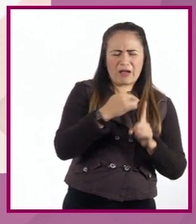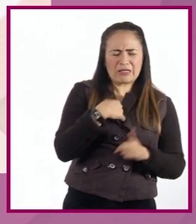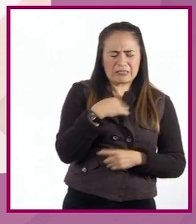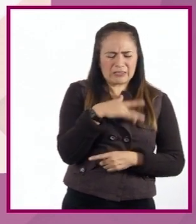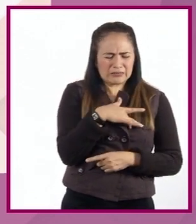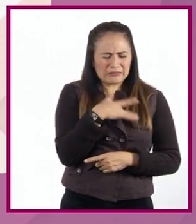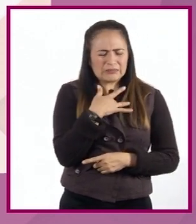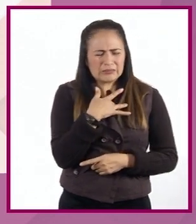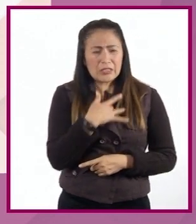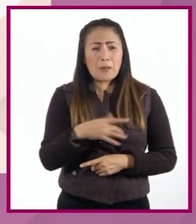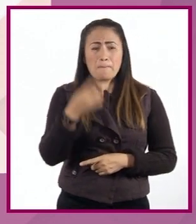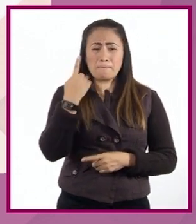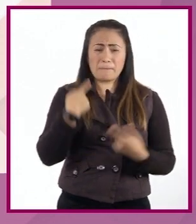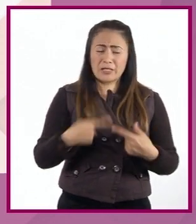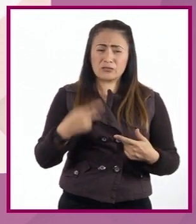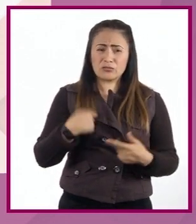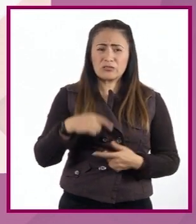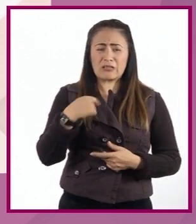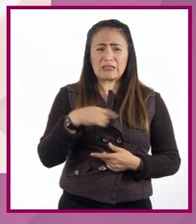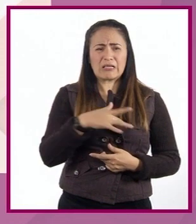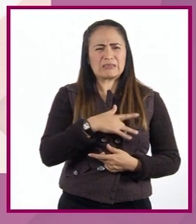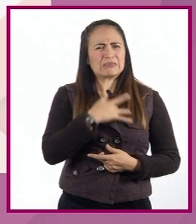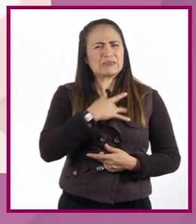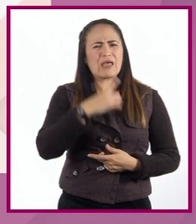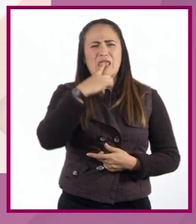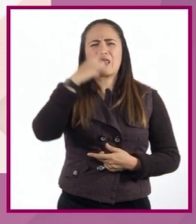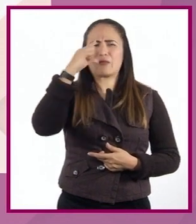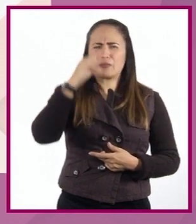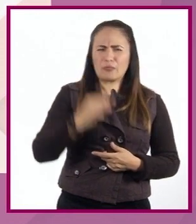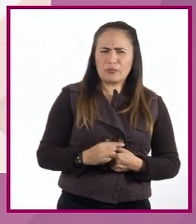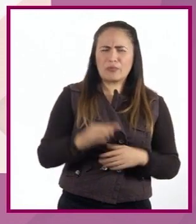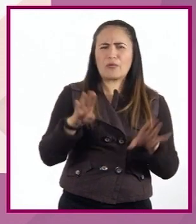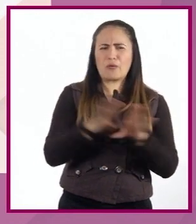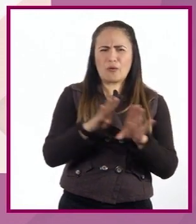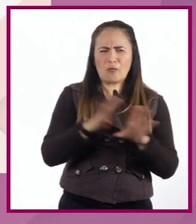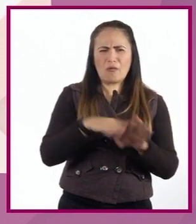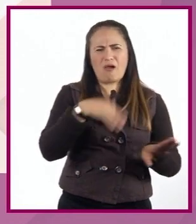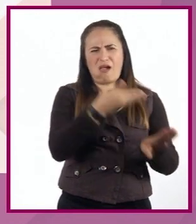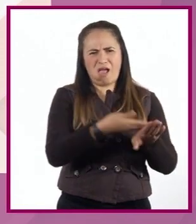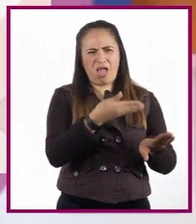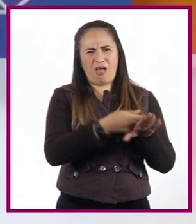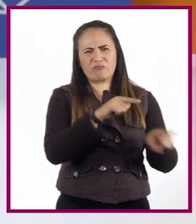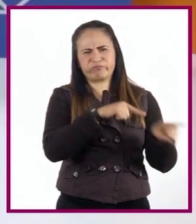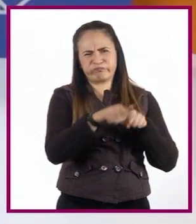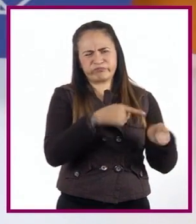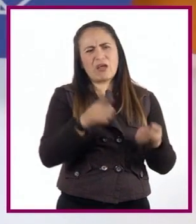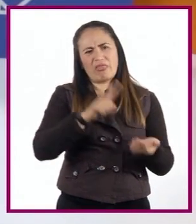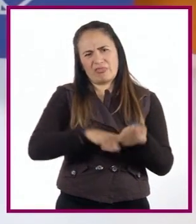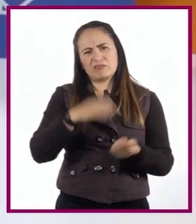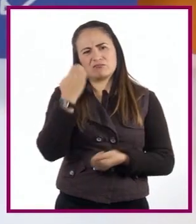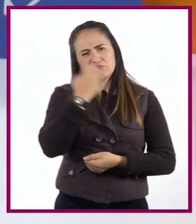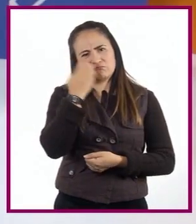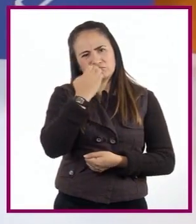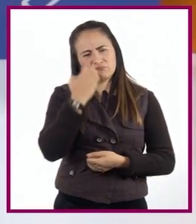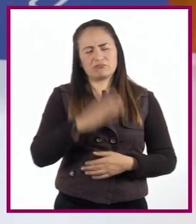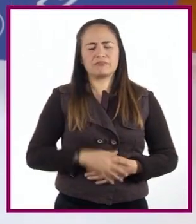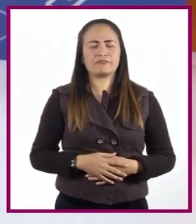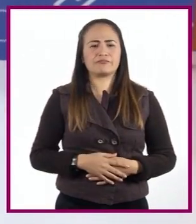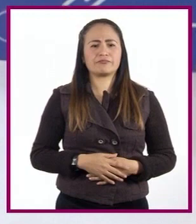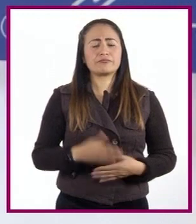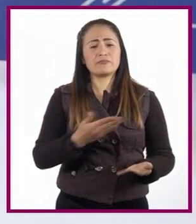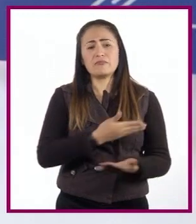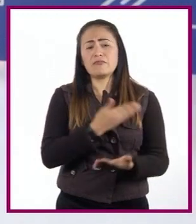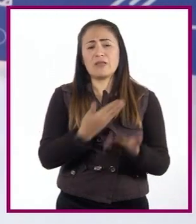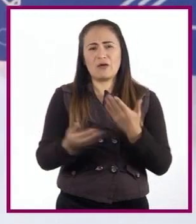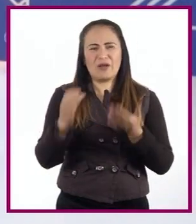se destruye a una persona para toda su vida por medio del acoso escolar. Ahora les propongo otro reto en